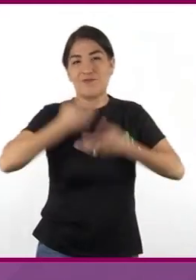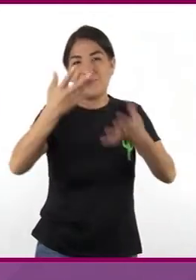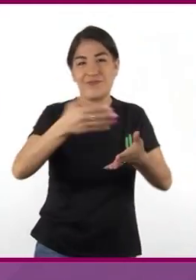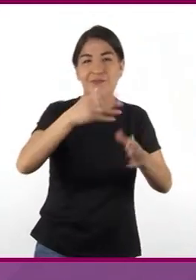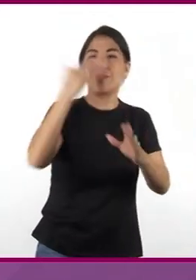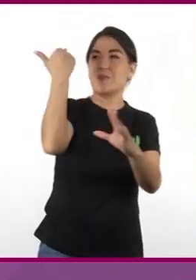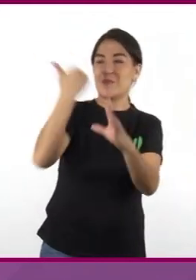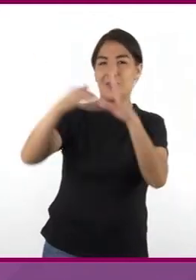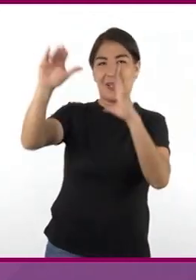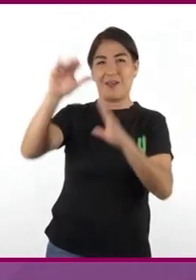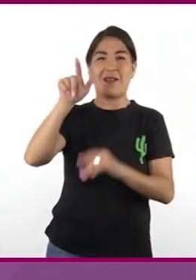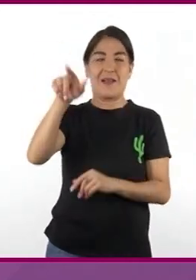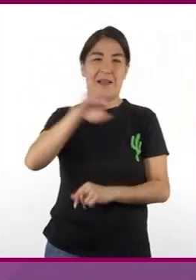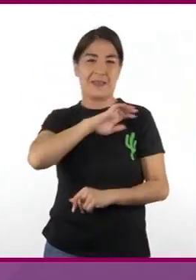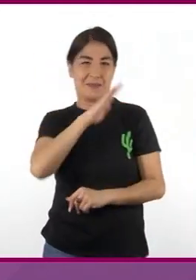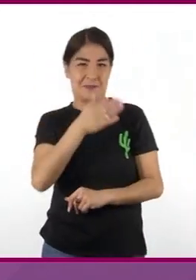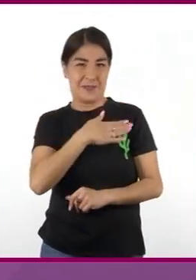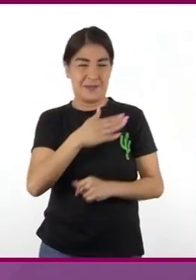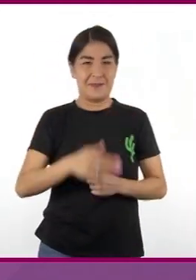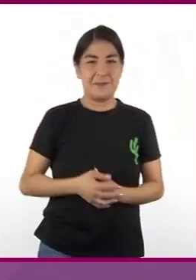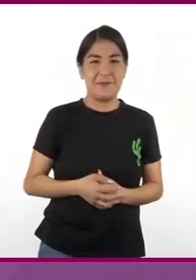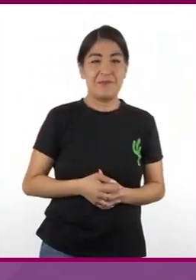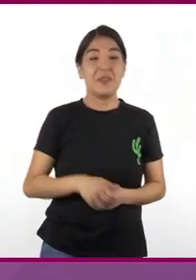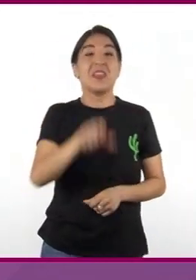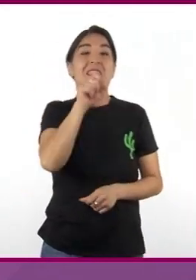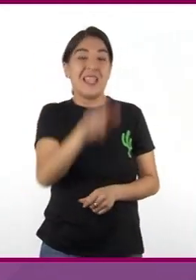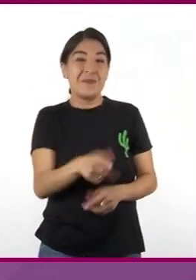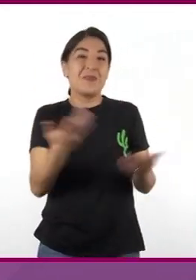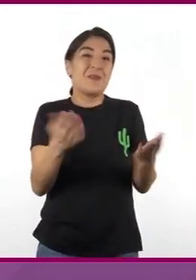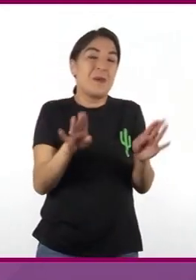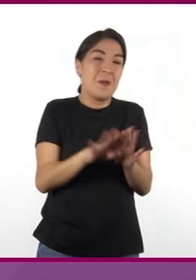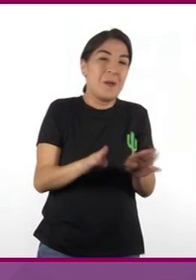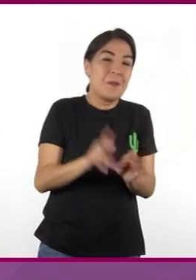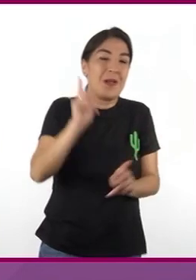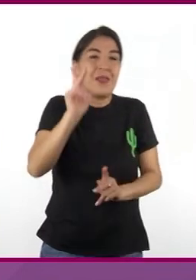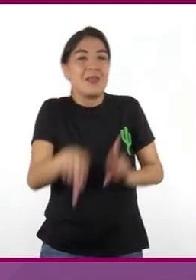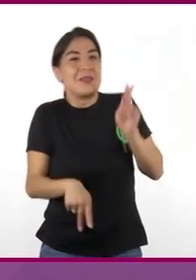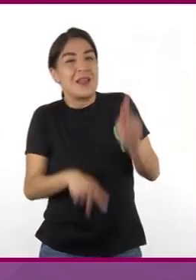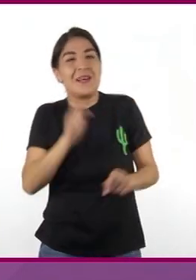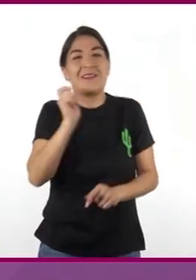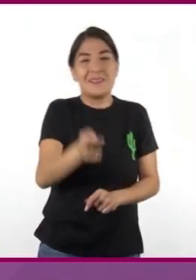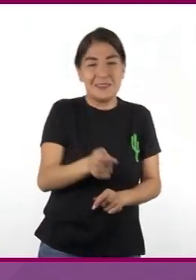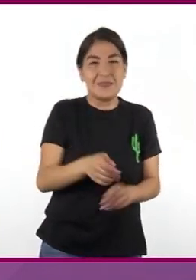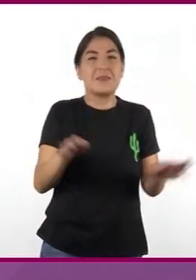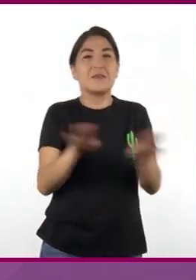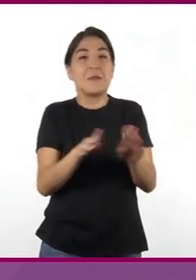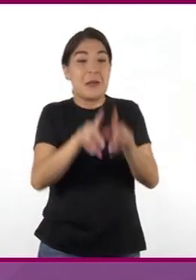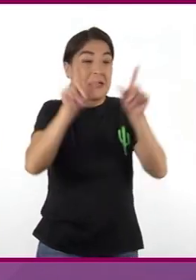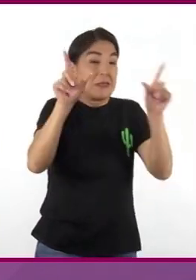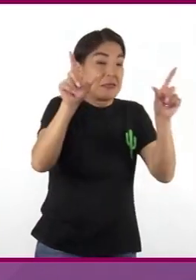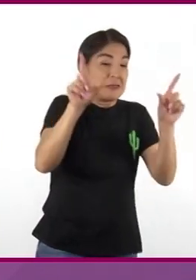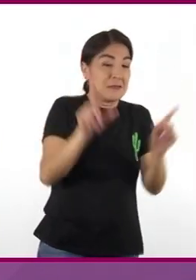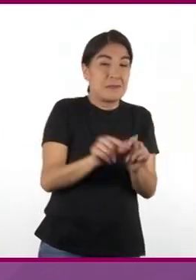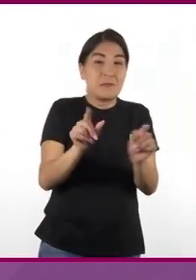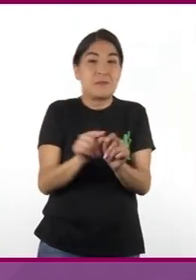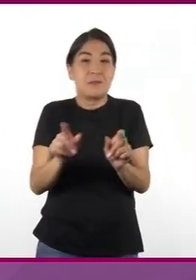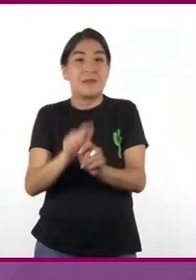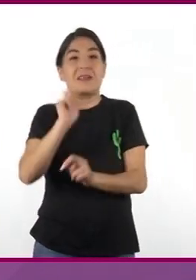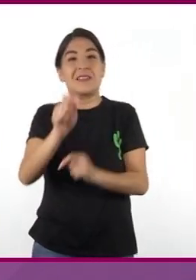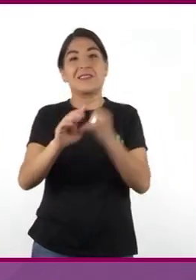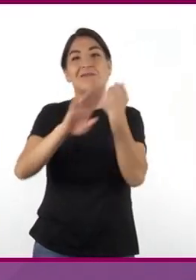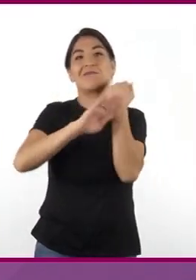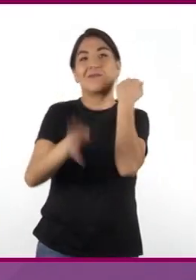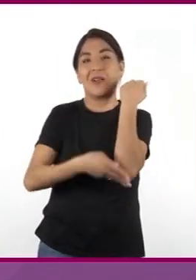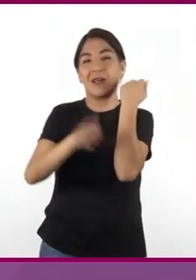España. También se excusa porque los ha escrito en el corto espacio que le dejan los embarazos de